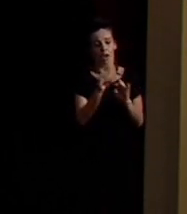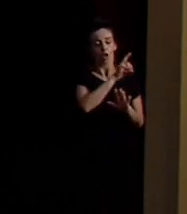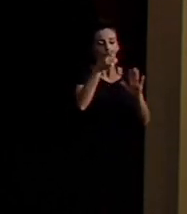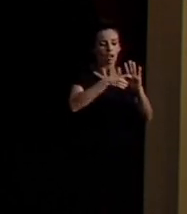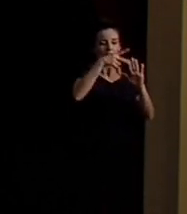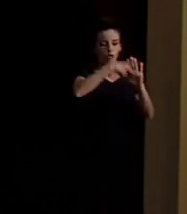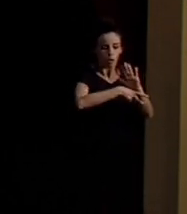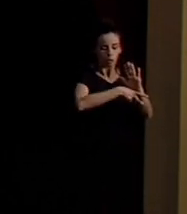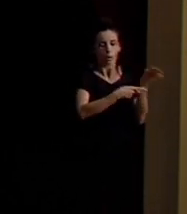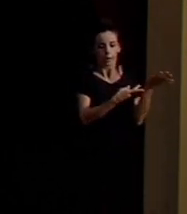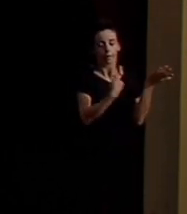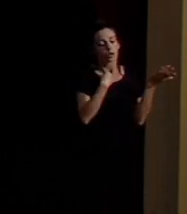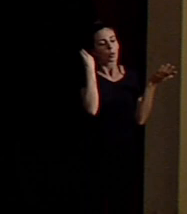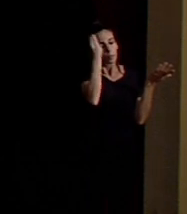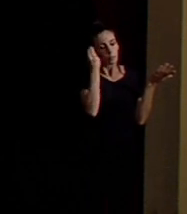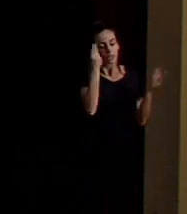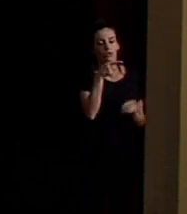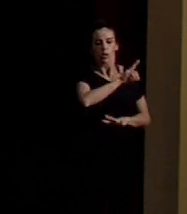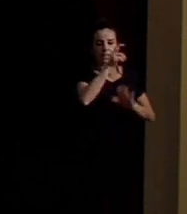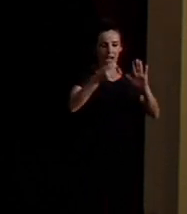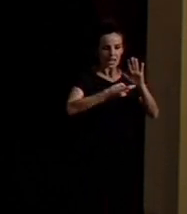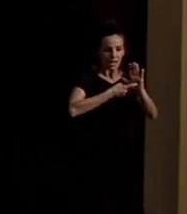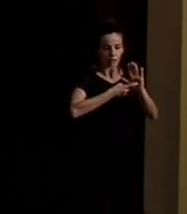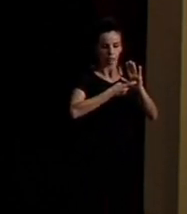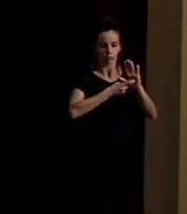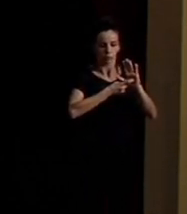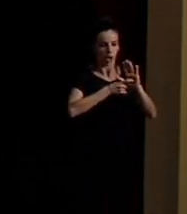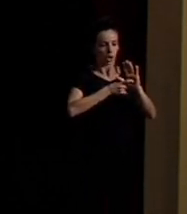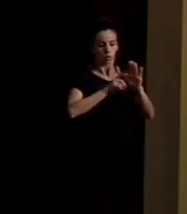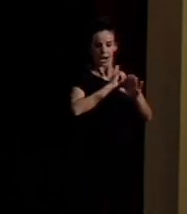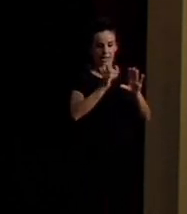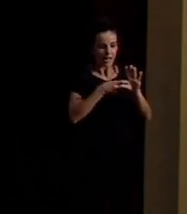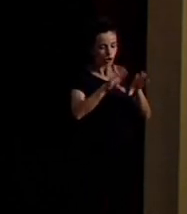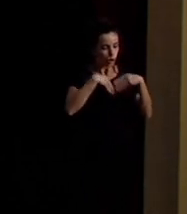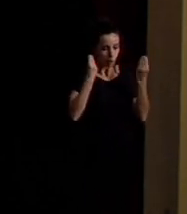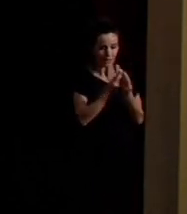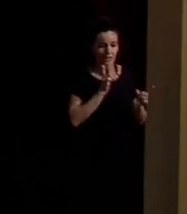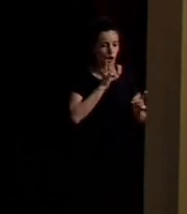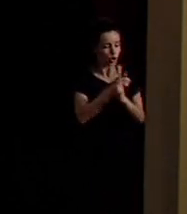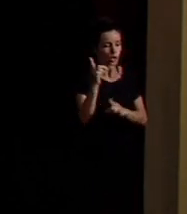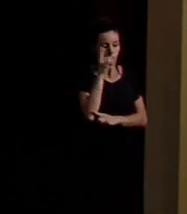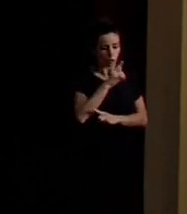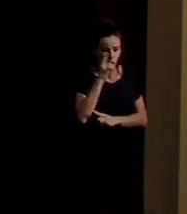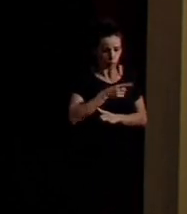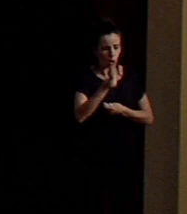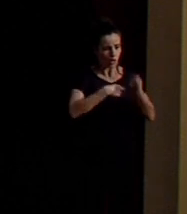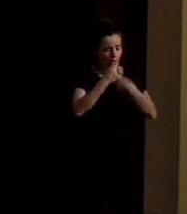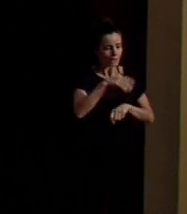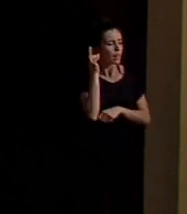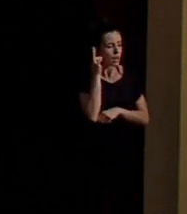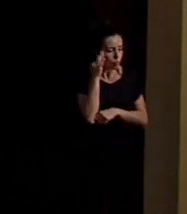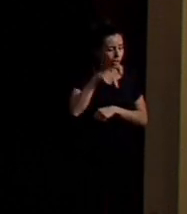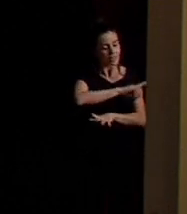sería, entre otras cosas, una ley integral contra la prostitución, la trata y la explotación sexual de las mujeres, donde